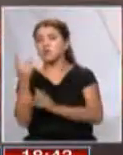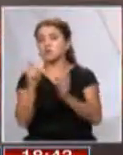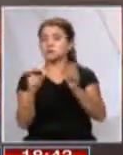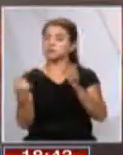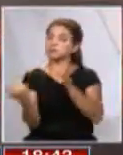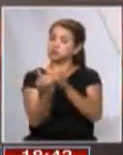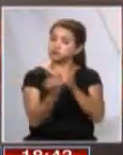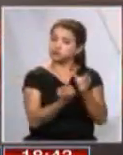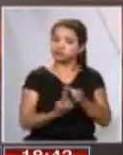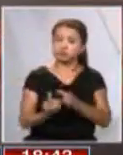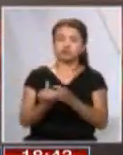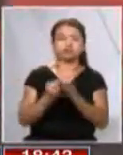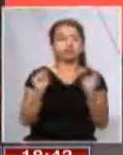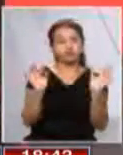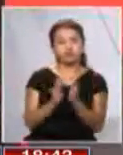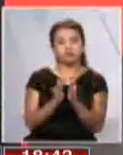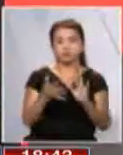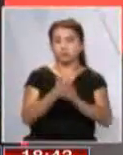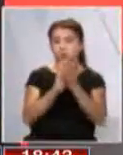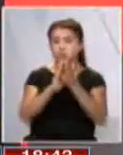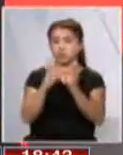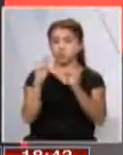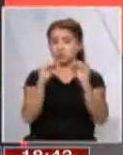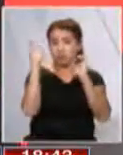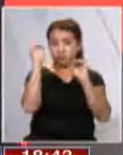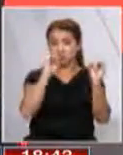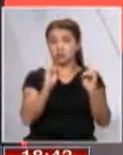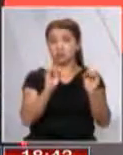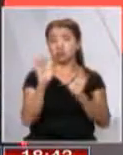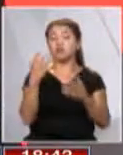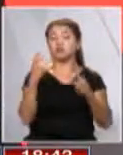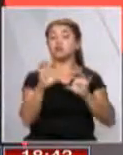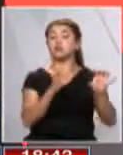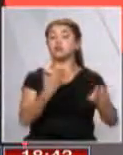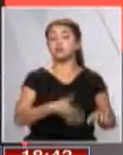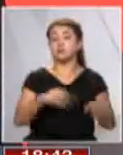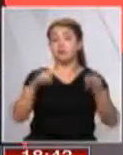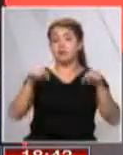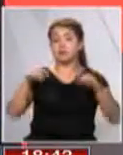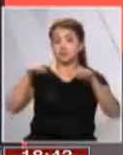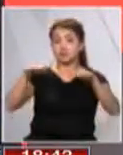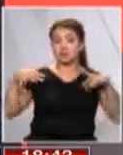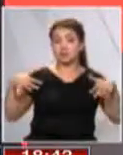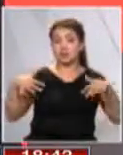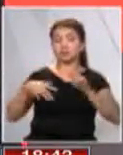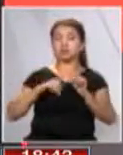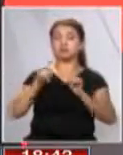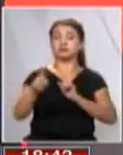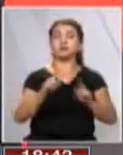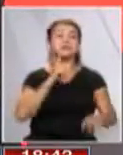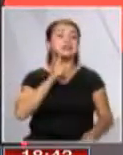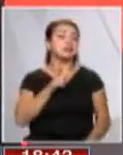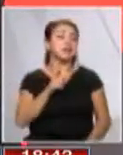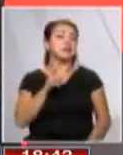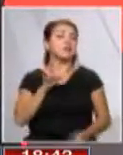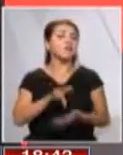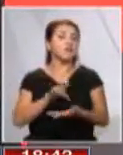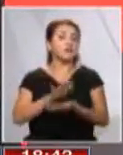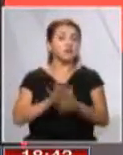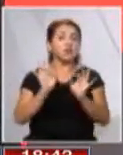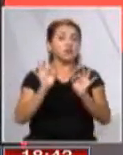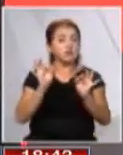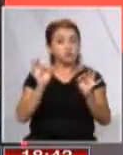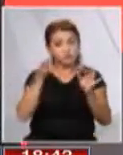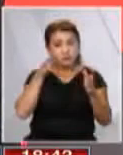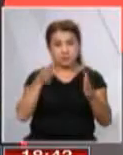claro que hay una cosa por ejemplo hay cosas muy relevantes que opinar este seminario fue organizado en una fecha especial